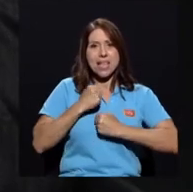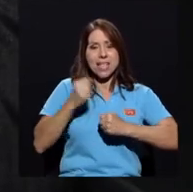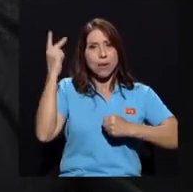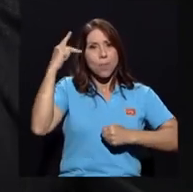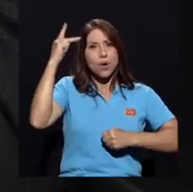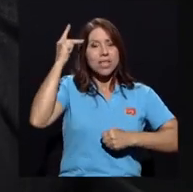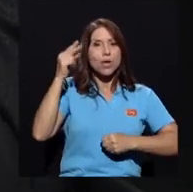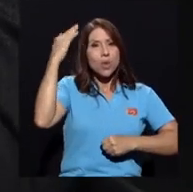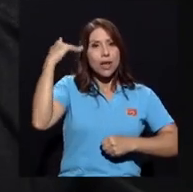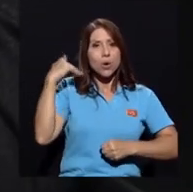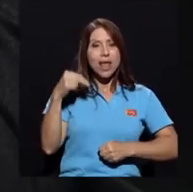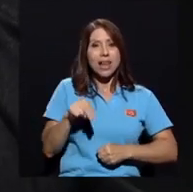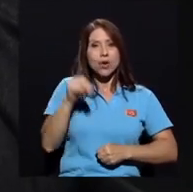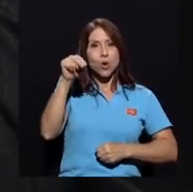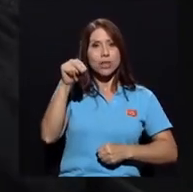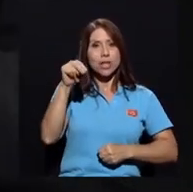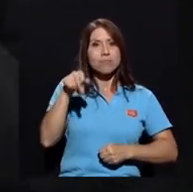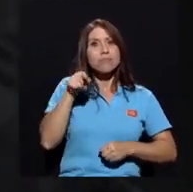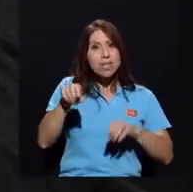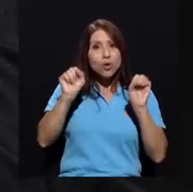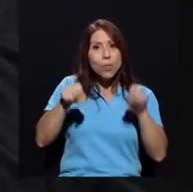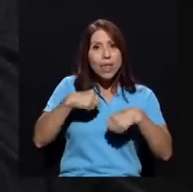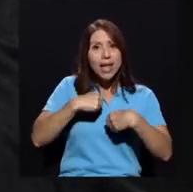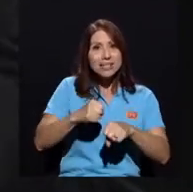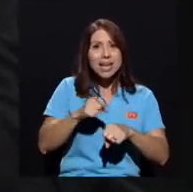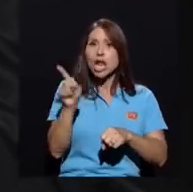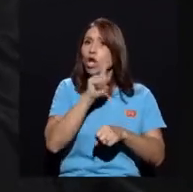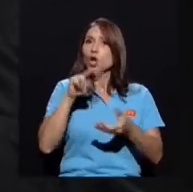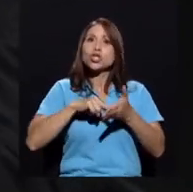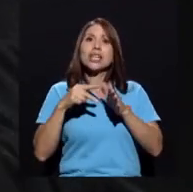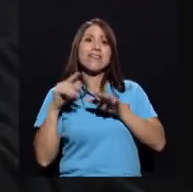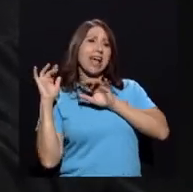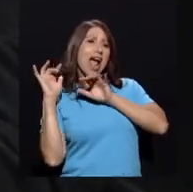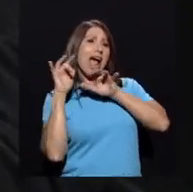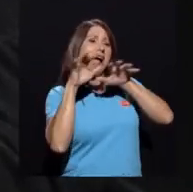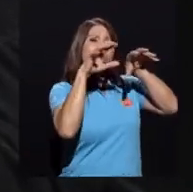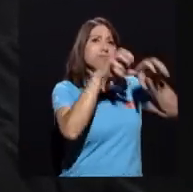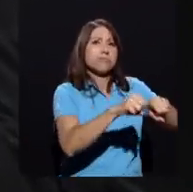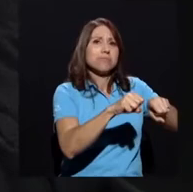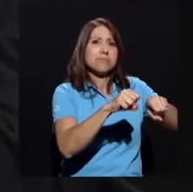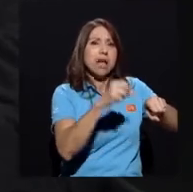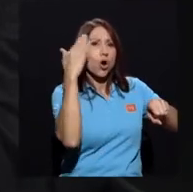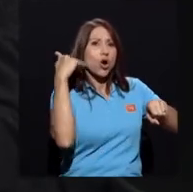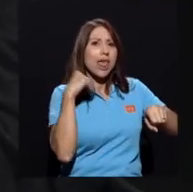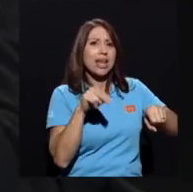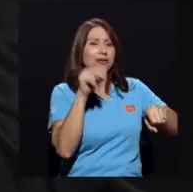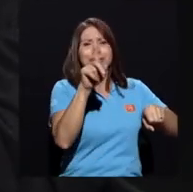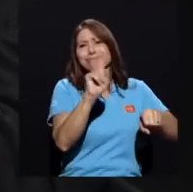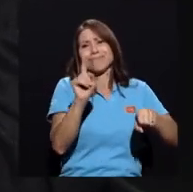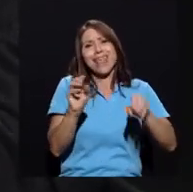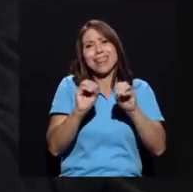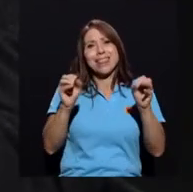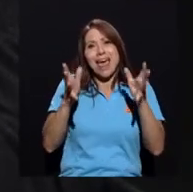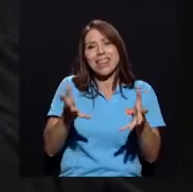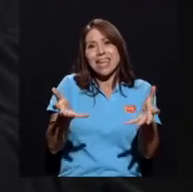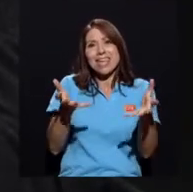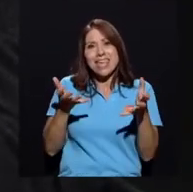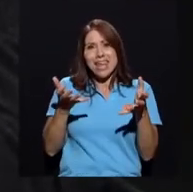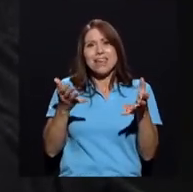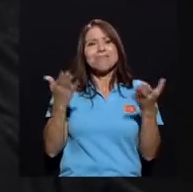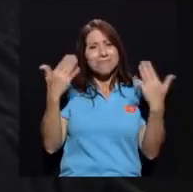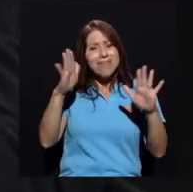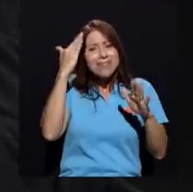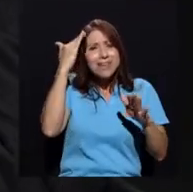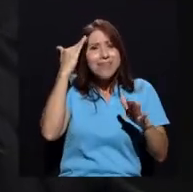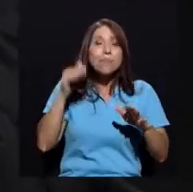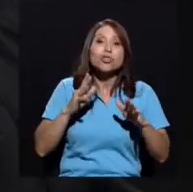de Corea del Norte, y esto lo pueden hacer. No estoy hablando de ocupar, nadie quiere ocupar Corea del Norte. Todos hemos visto que ha sido un verdadero dolor de cabeza la